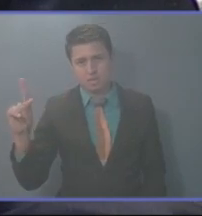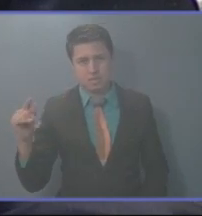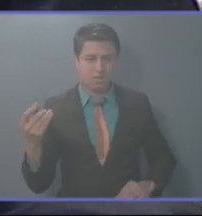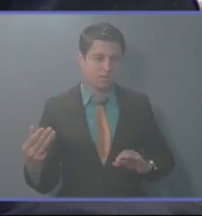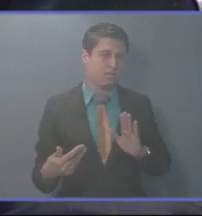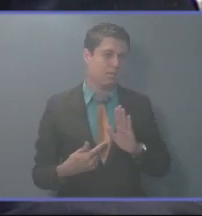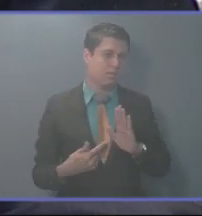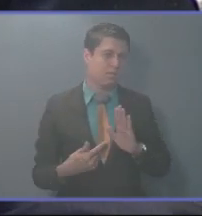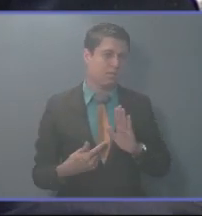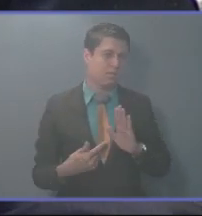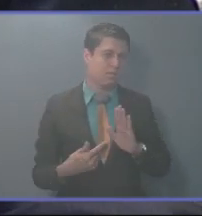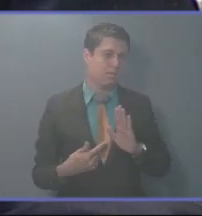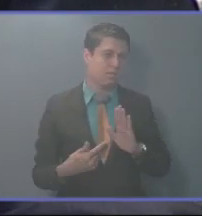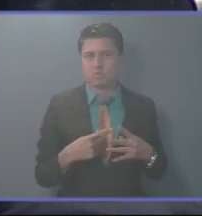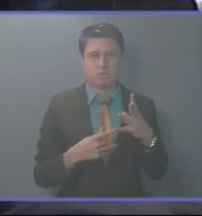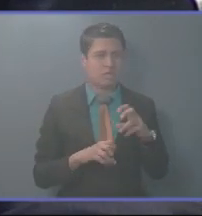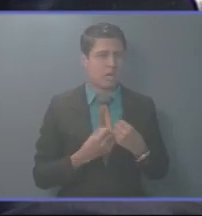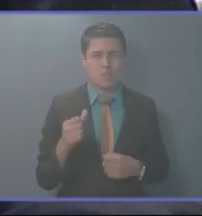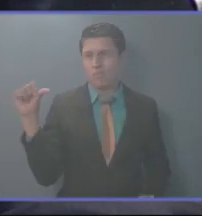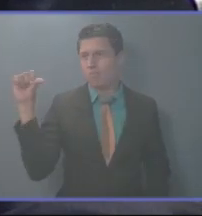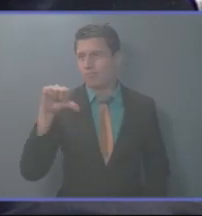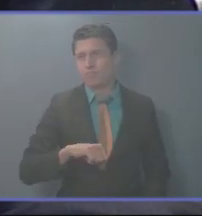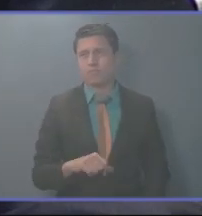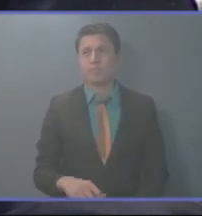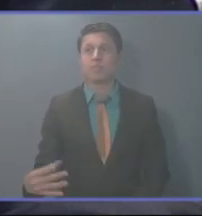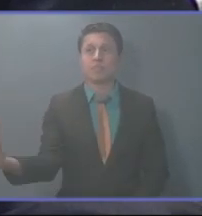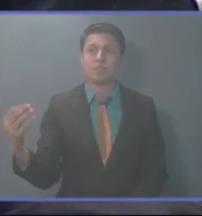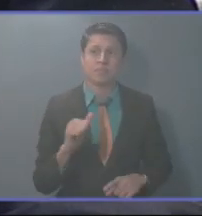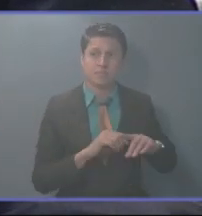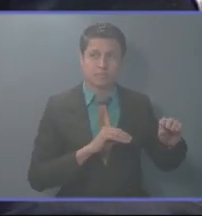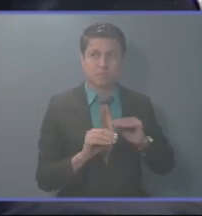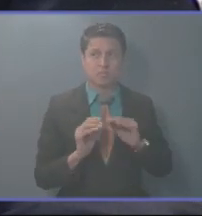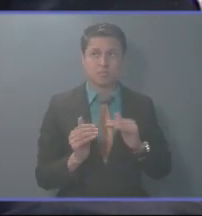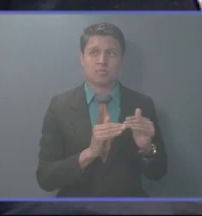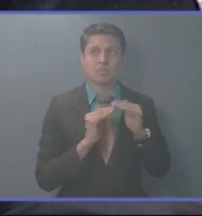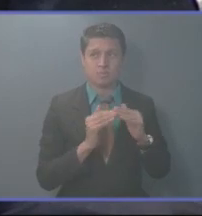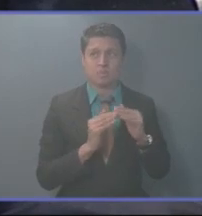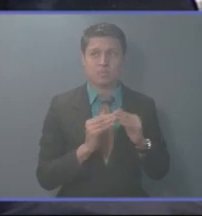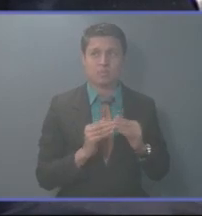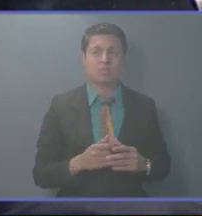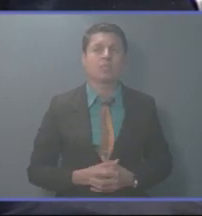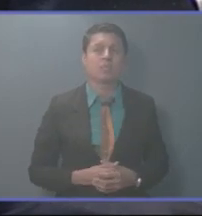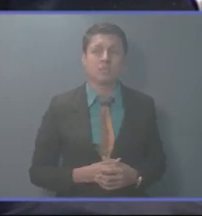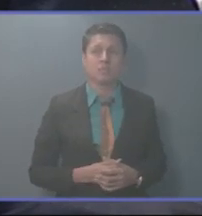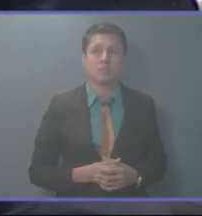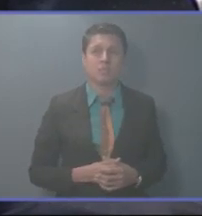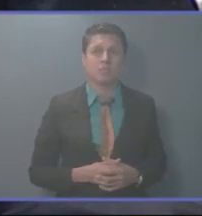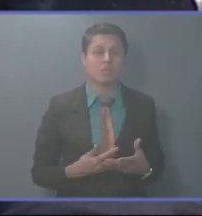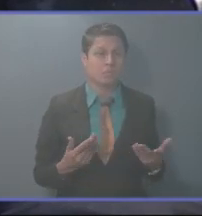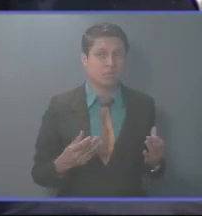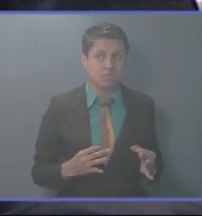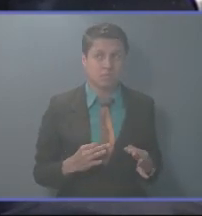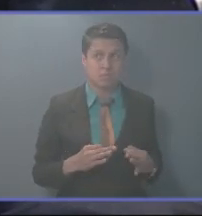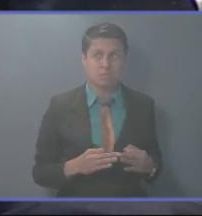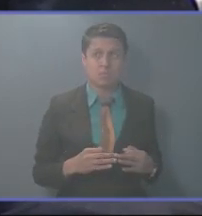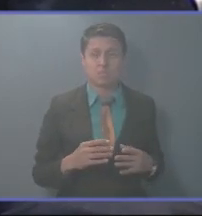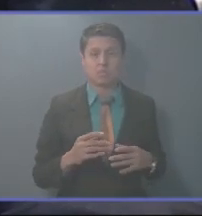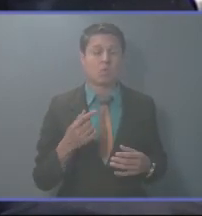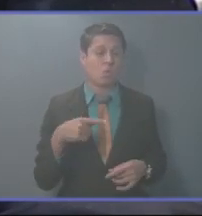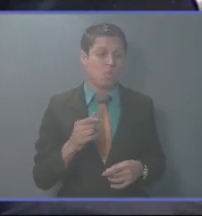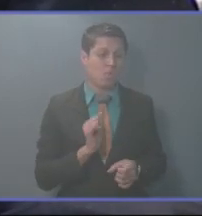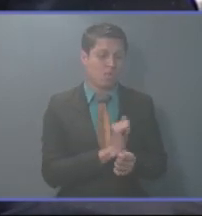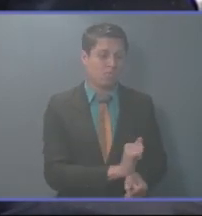la libertad física en violación de normas fundamentales de derecho internacional; F, tortura; G, violación, esclavitud